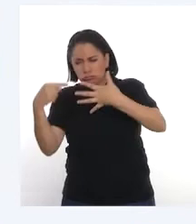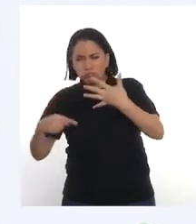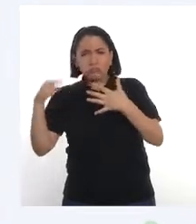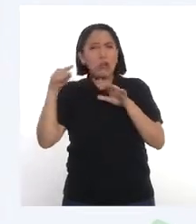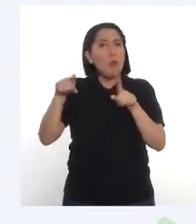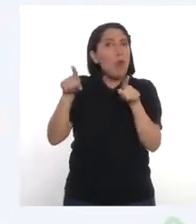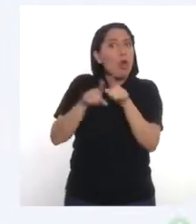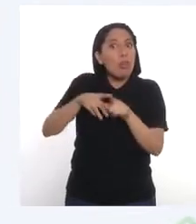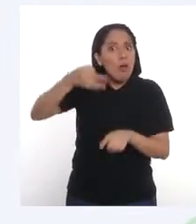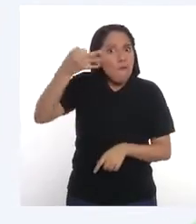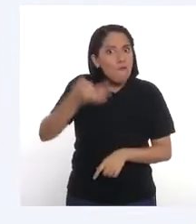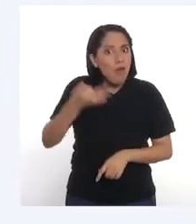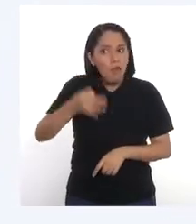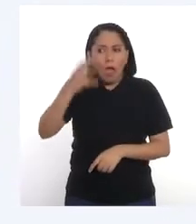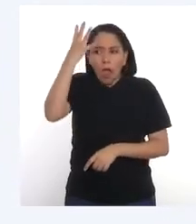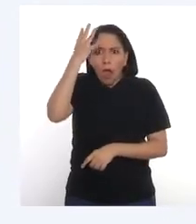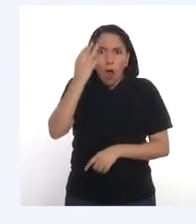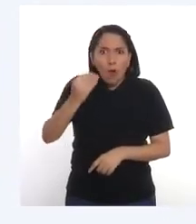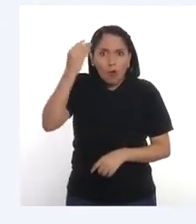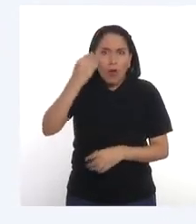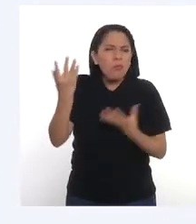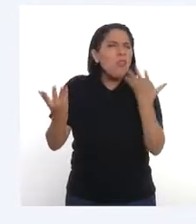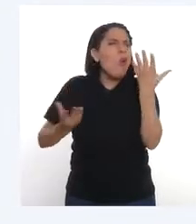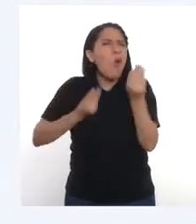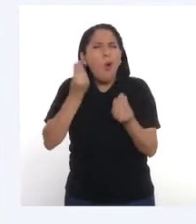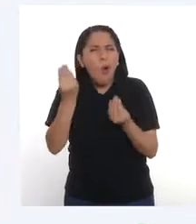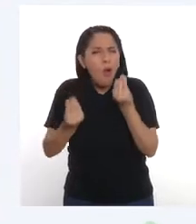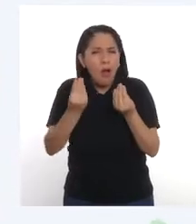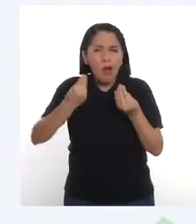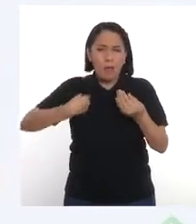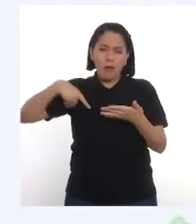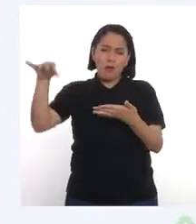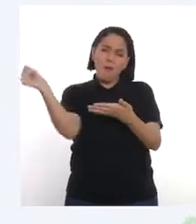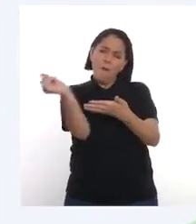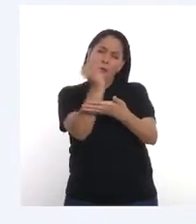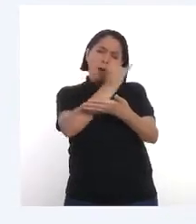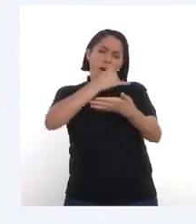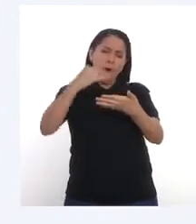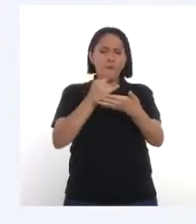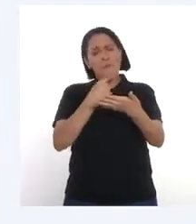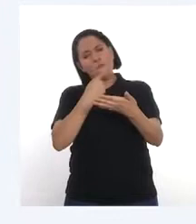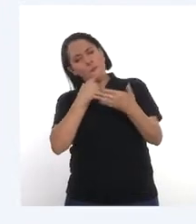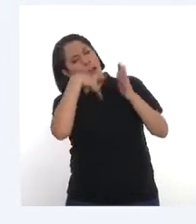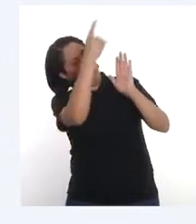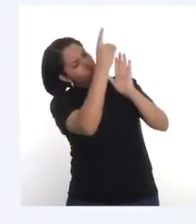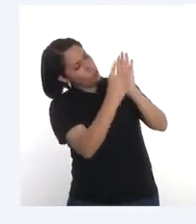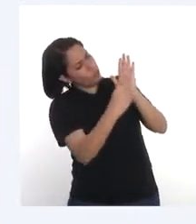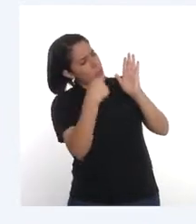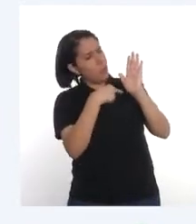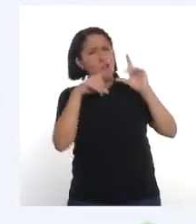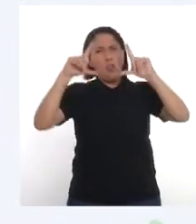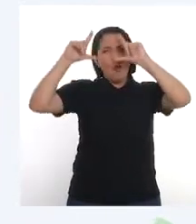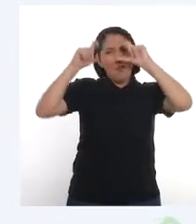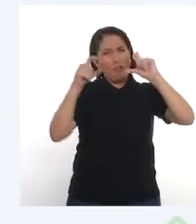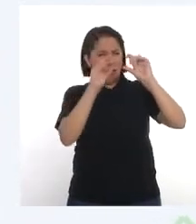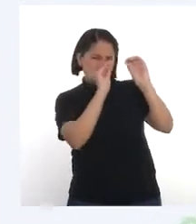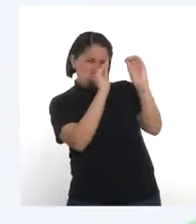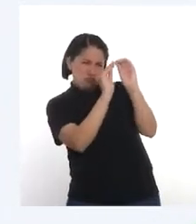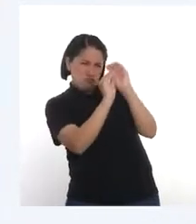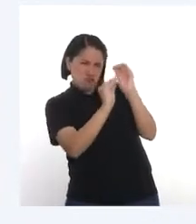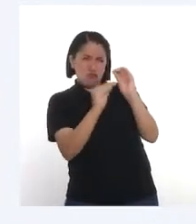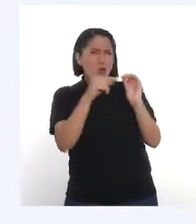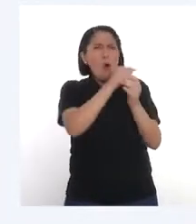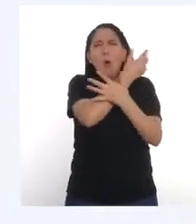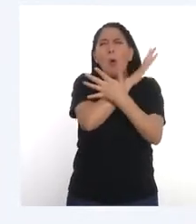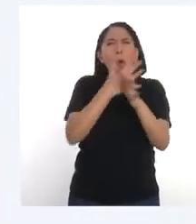te da es una experiencia. Esto hace que los momentos que pasas dibujando, diseñando, retocando alguna fotografía o lo